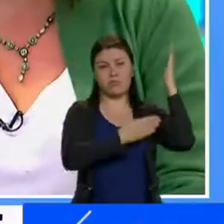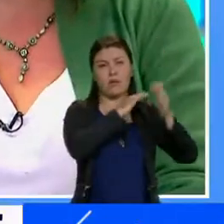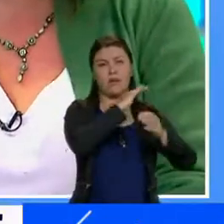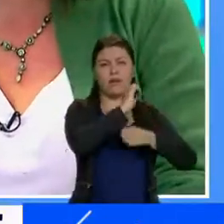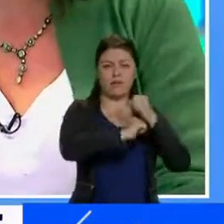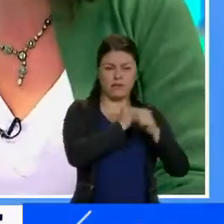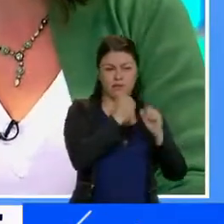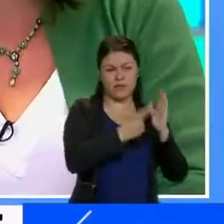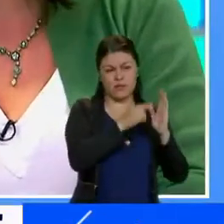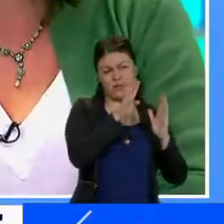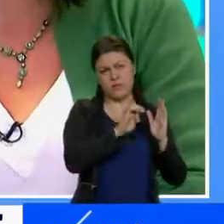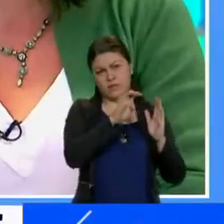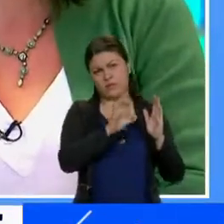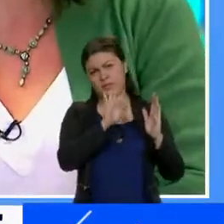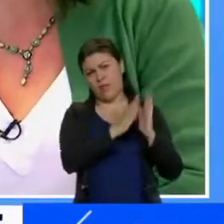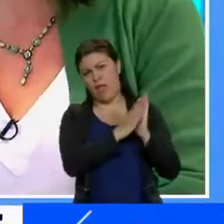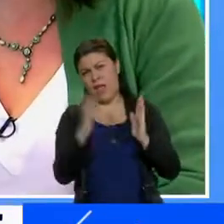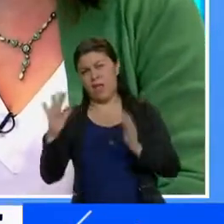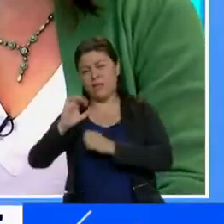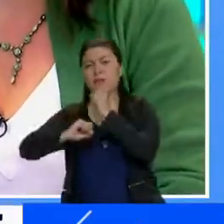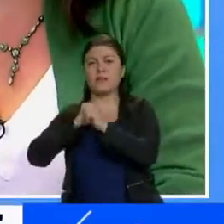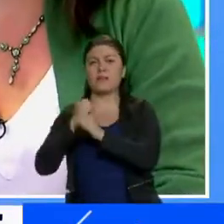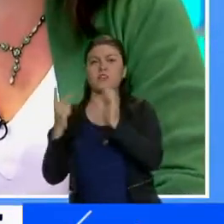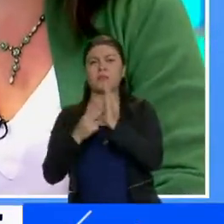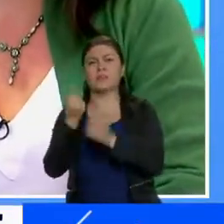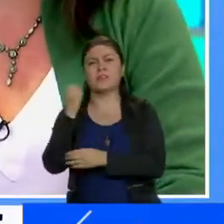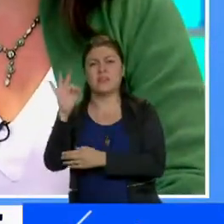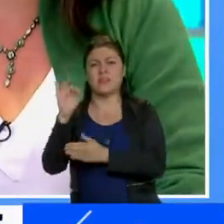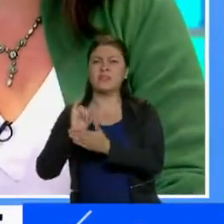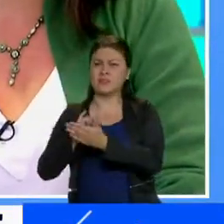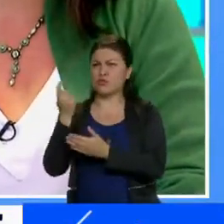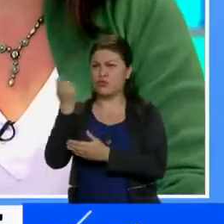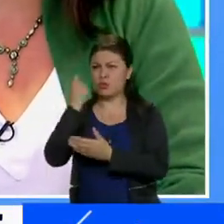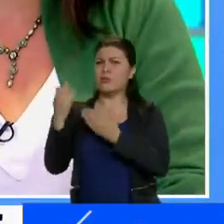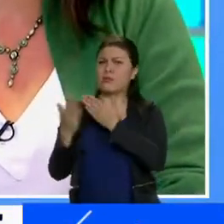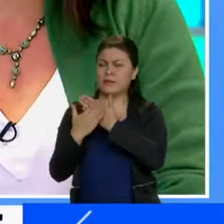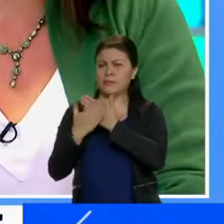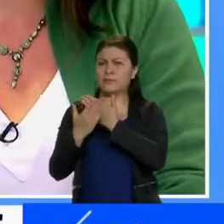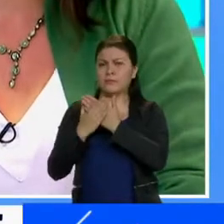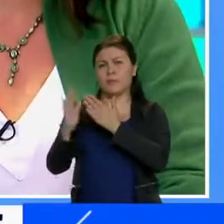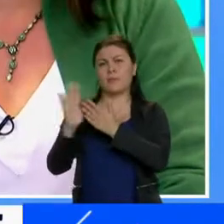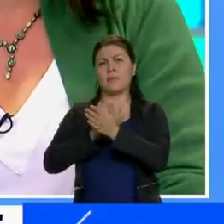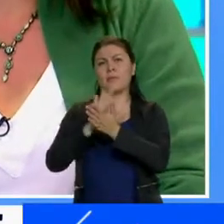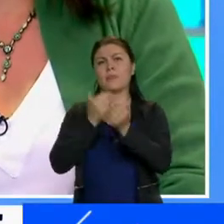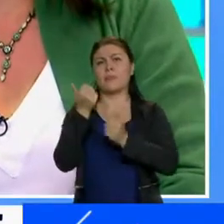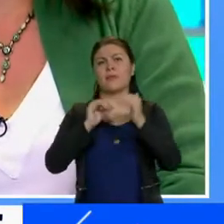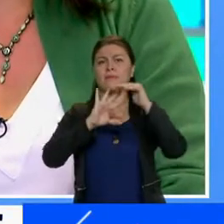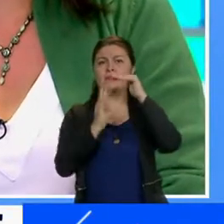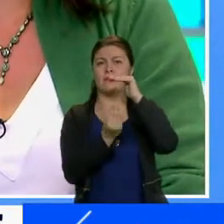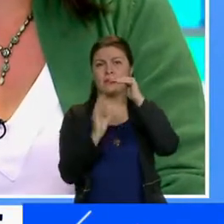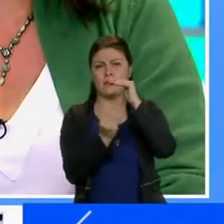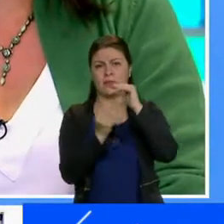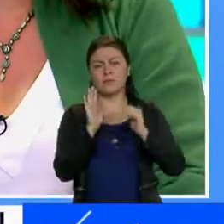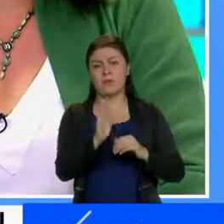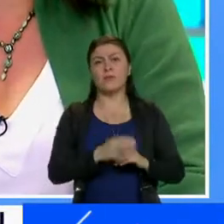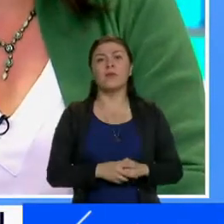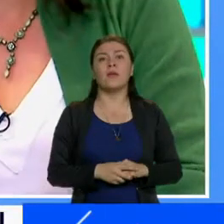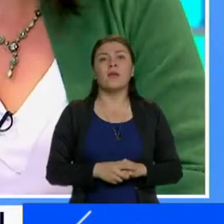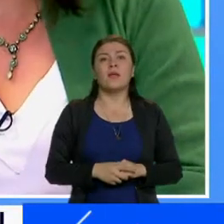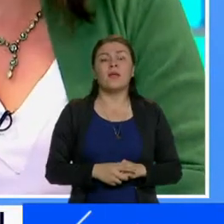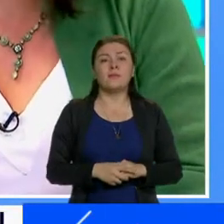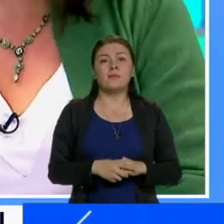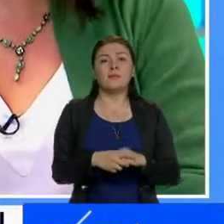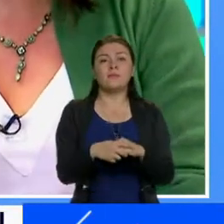1993 y 2013, que es creo el último reporte que nos dio el IDEAM. Entonces, pues